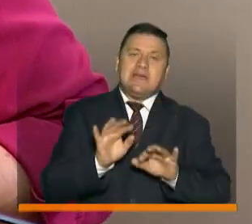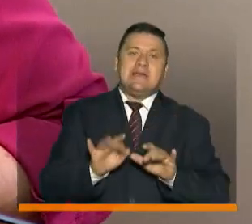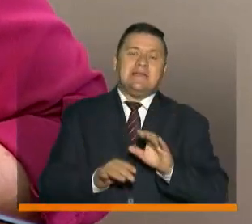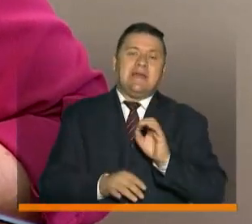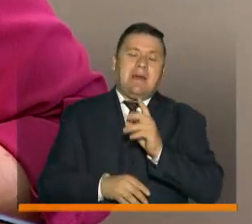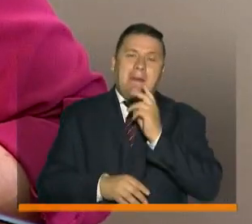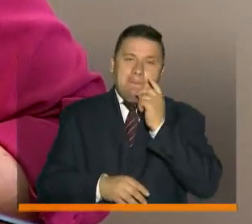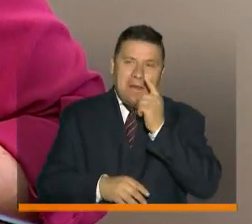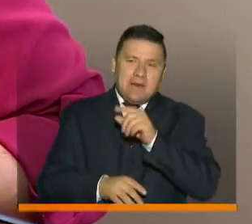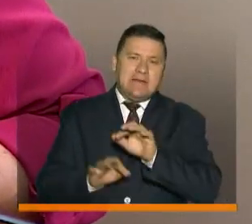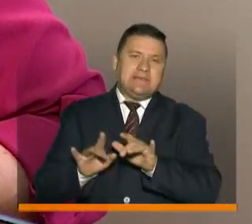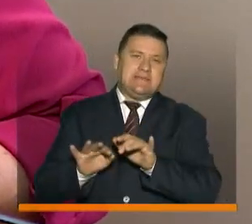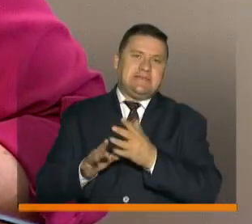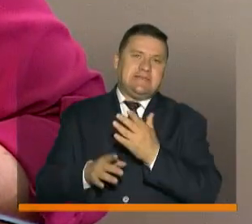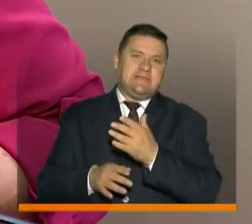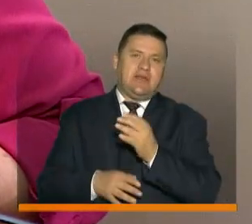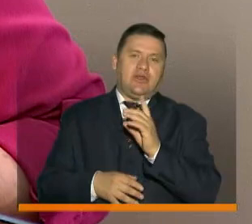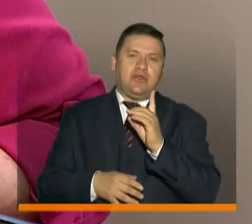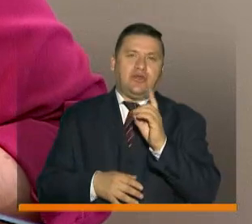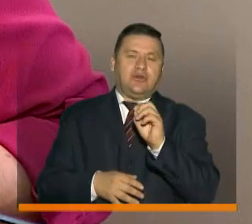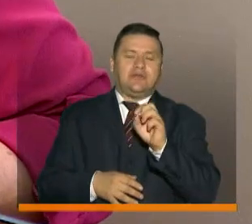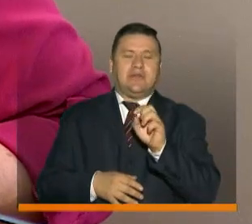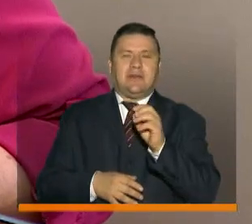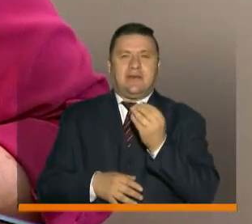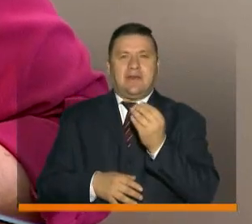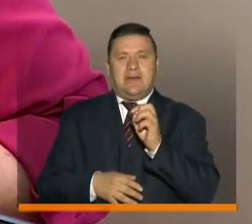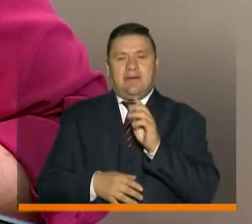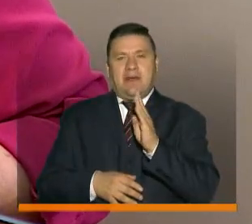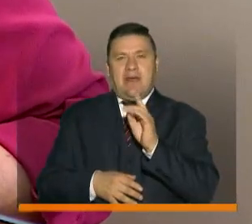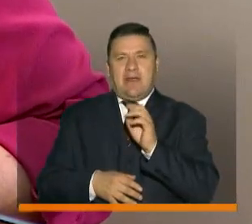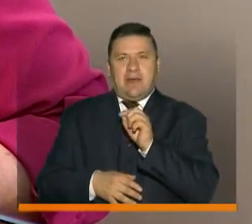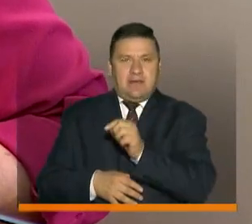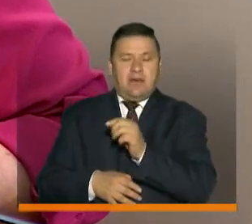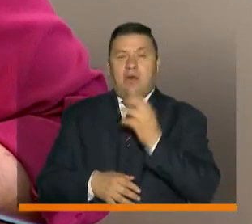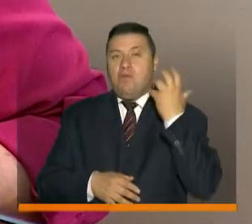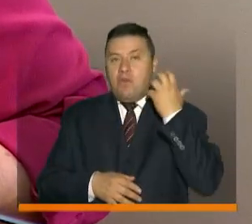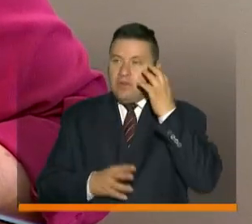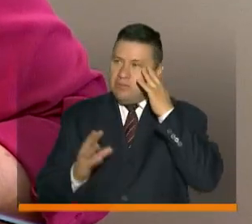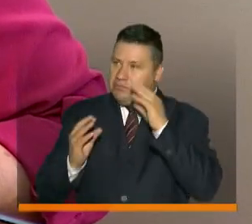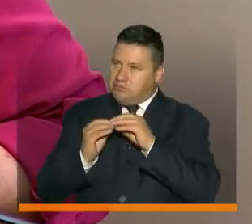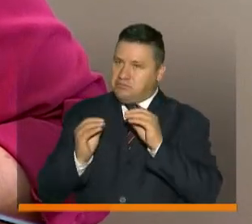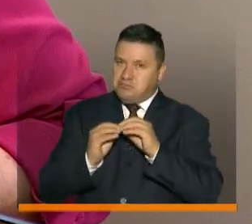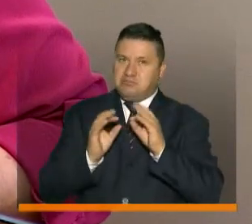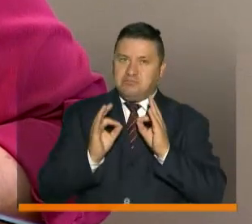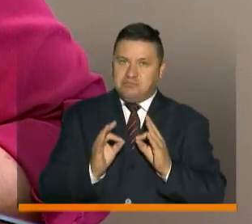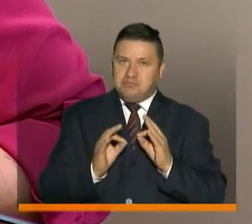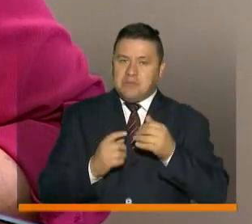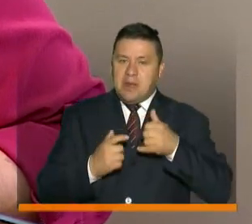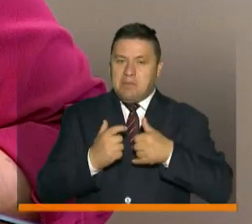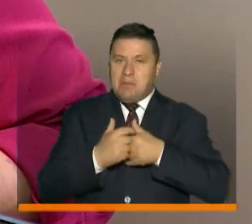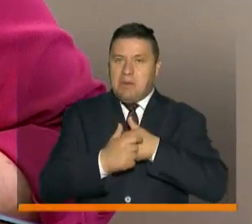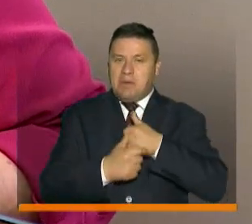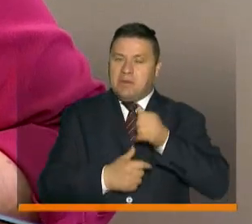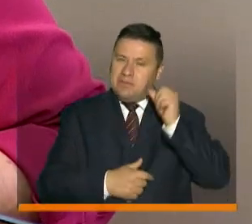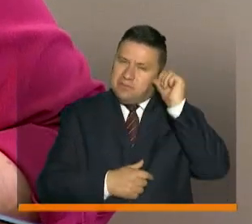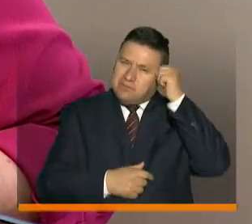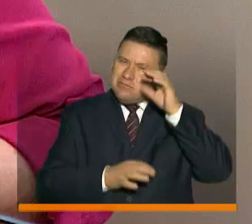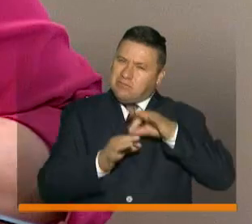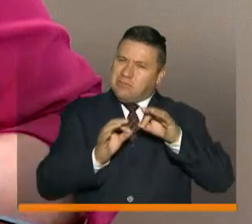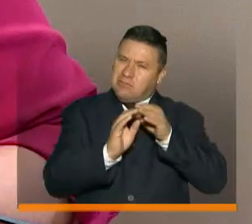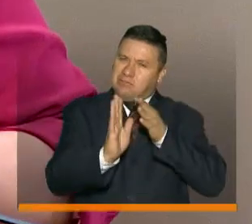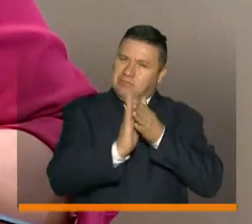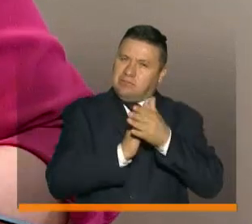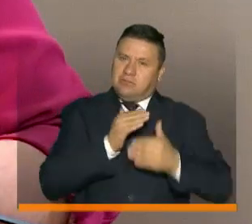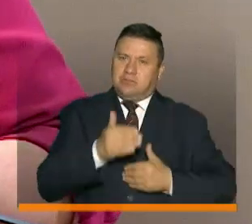secretario de Pereira, el secretario de Dos Quebradas y Montería. Ustedes vieron allí que el modelo va atendiendo la realidad local. Recuerden siempre el mensaje, además